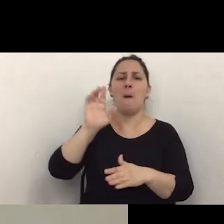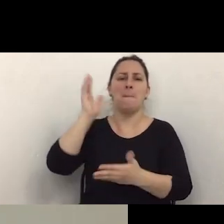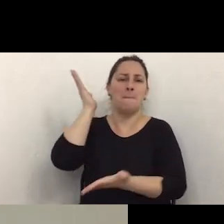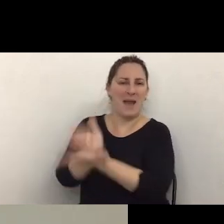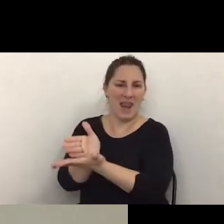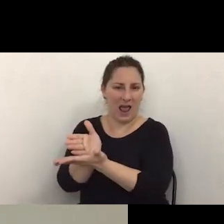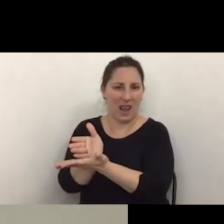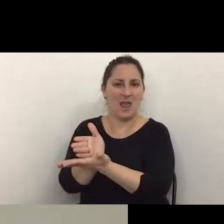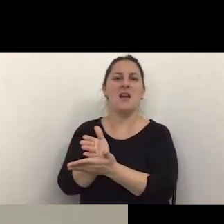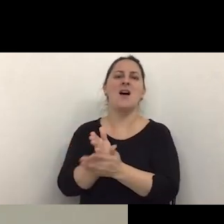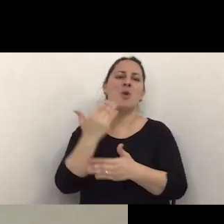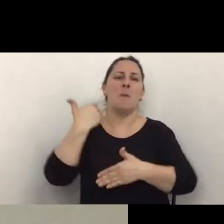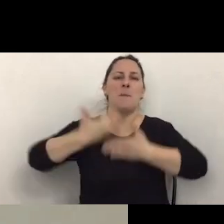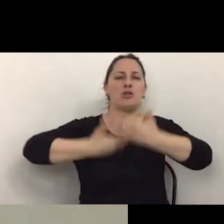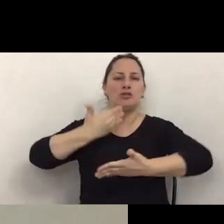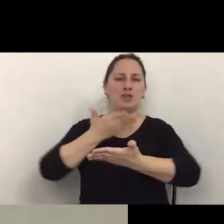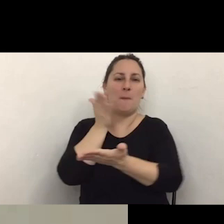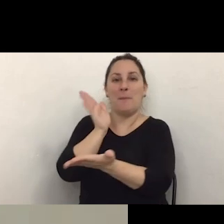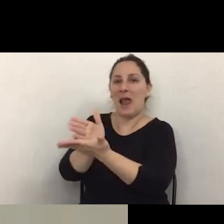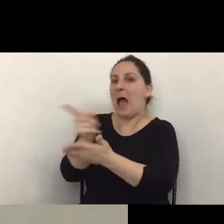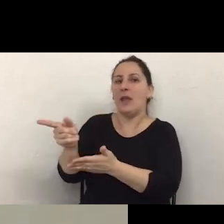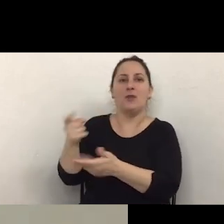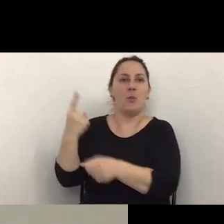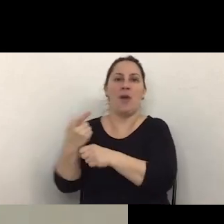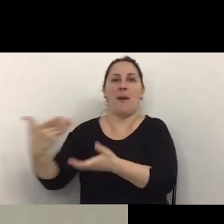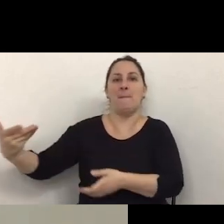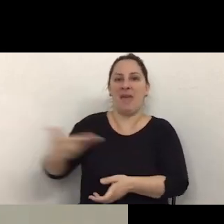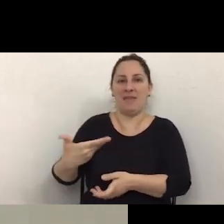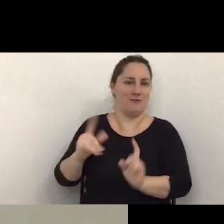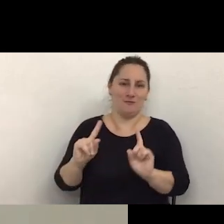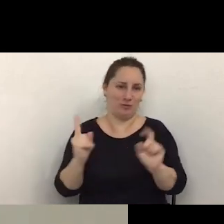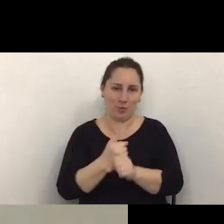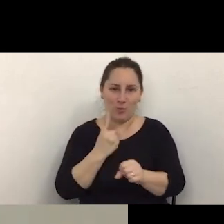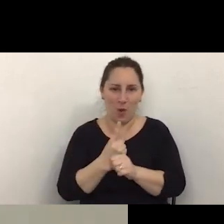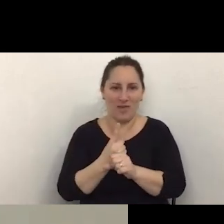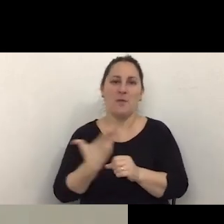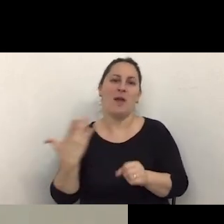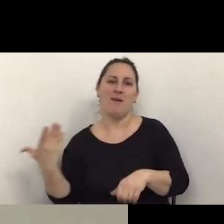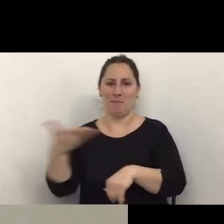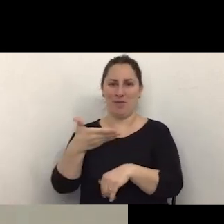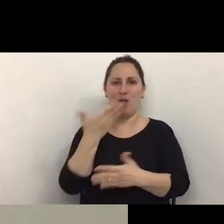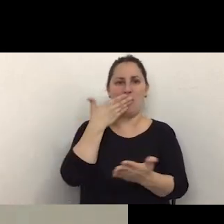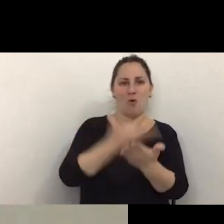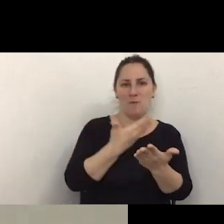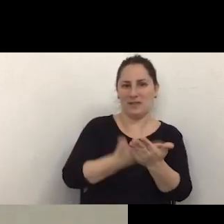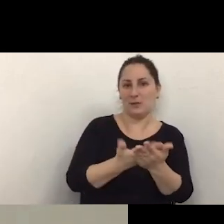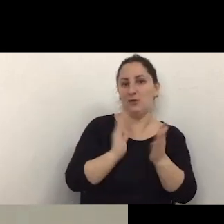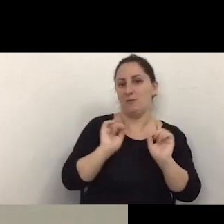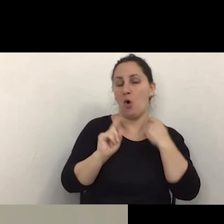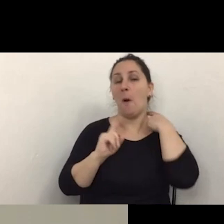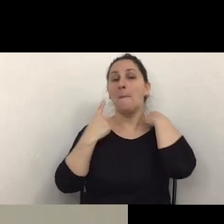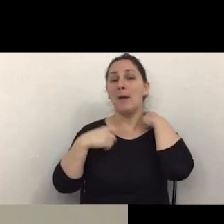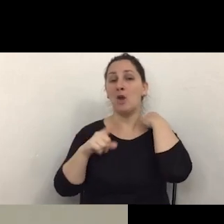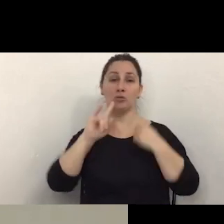realidad en el marco del proceso penal no se le puede requerir porque es como compulsivamente requerir la documentación, pero bueno, por motum